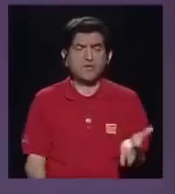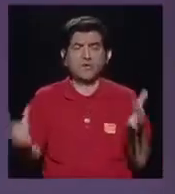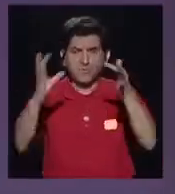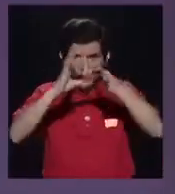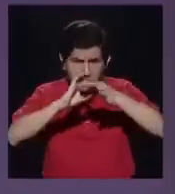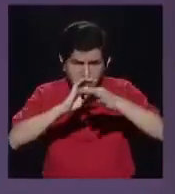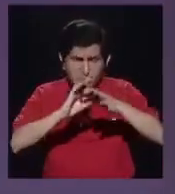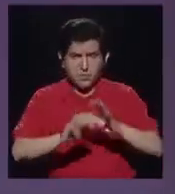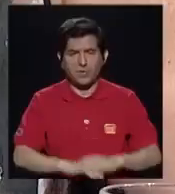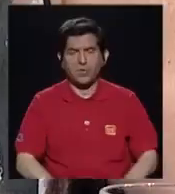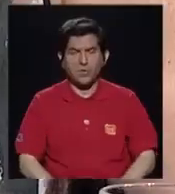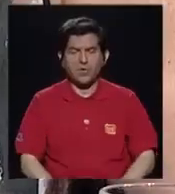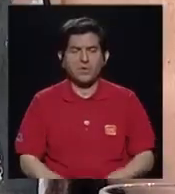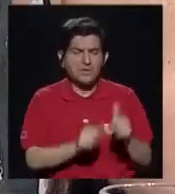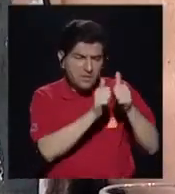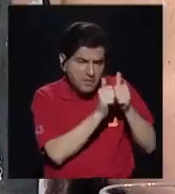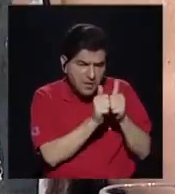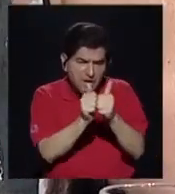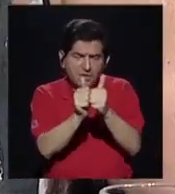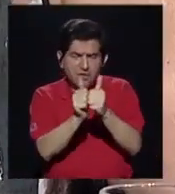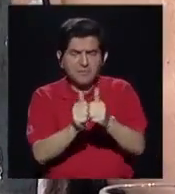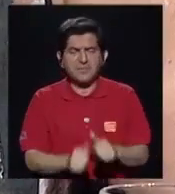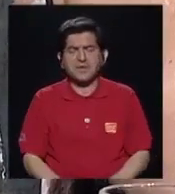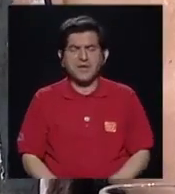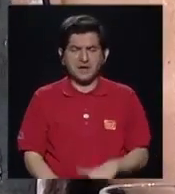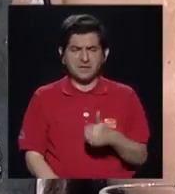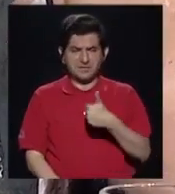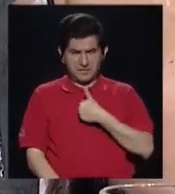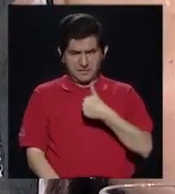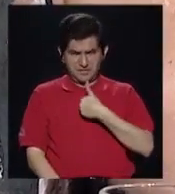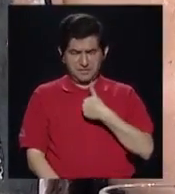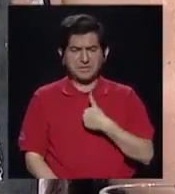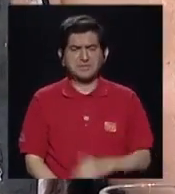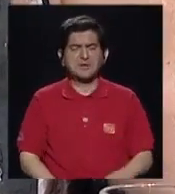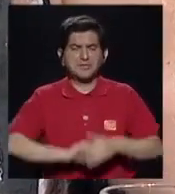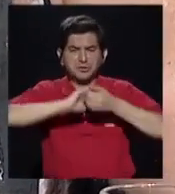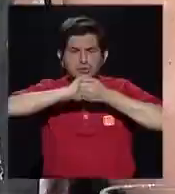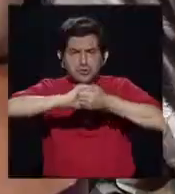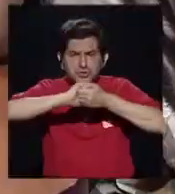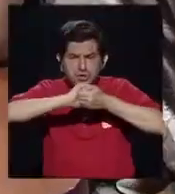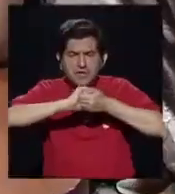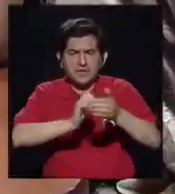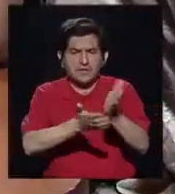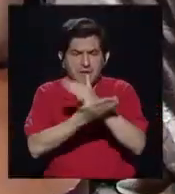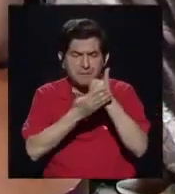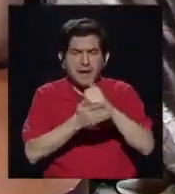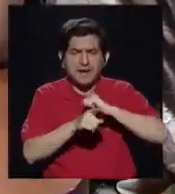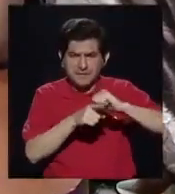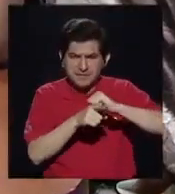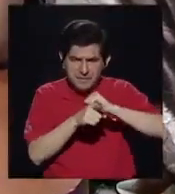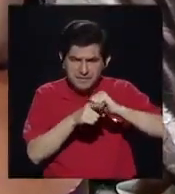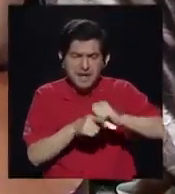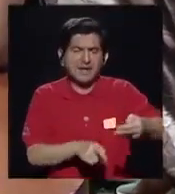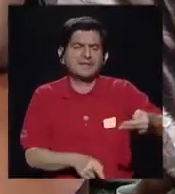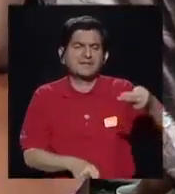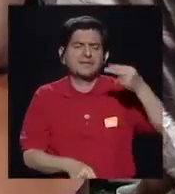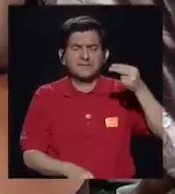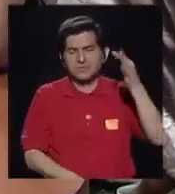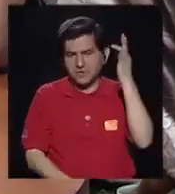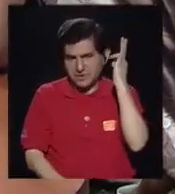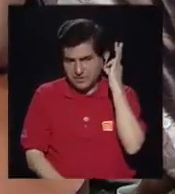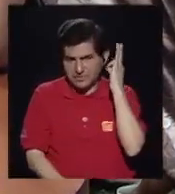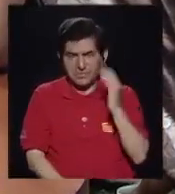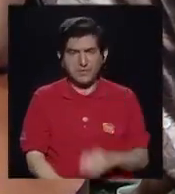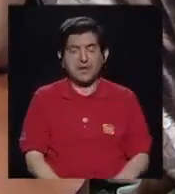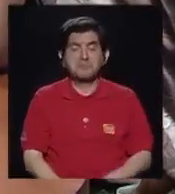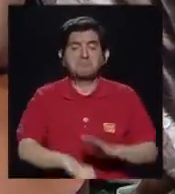formas de acompañamiento entre nosotros formas de solidaridad que son parte de nuestras prácticas históricas como mujeres